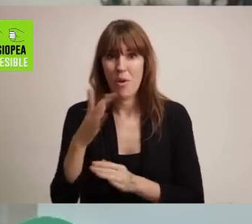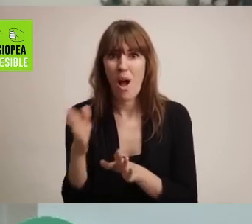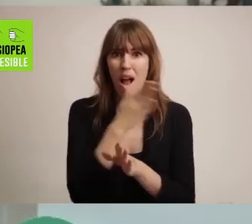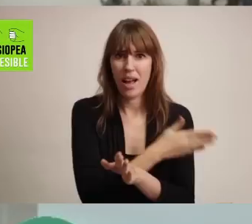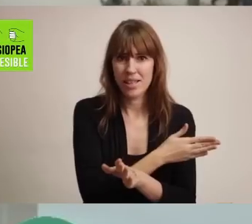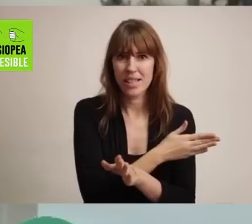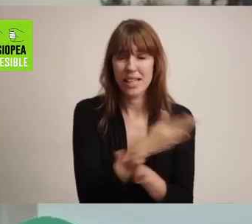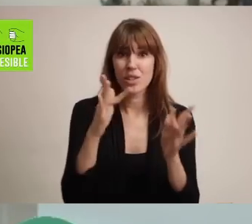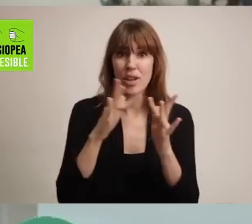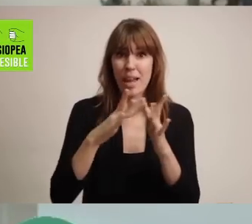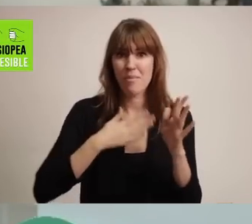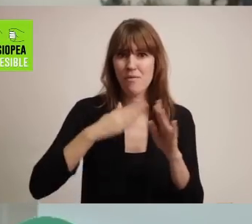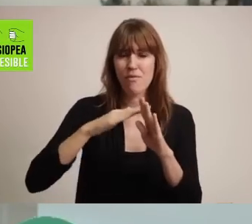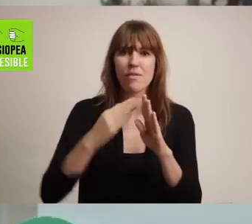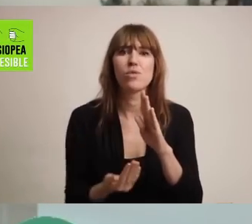con nuestra fuente superior?